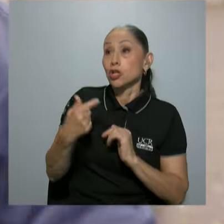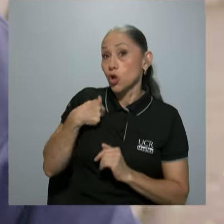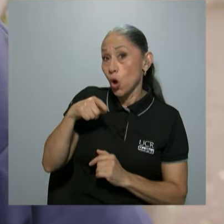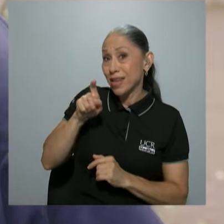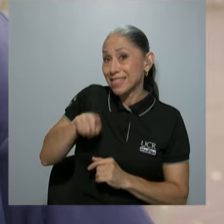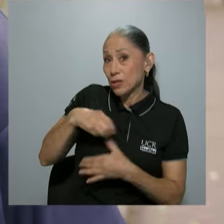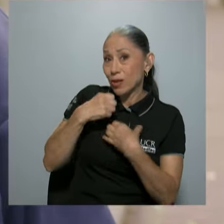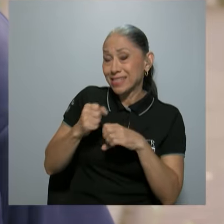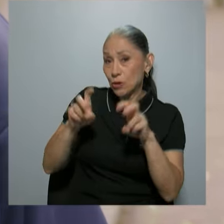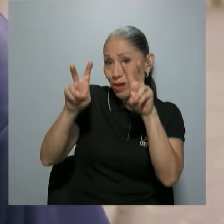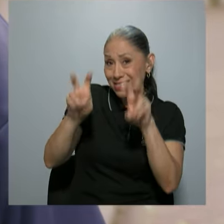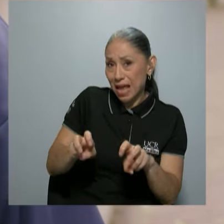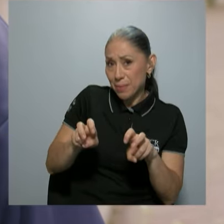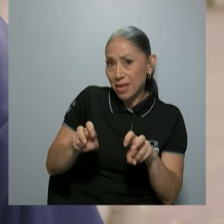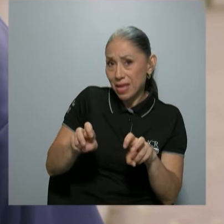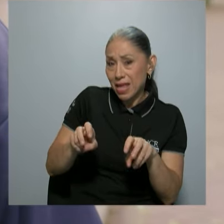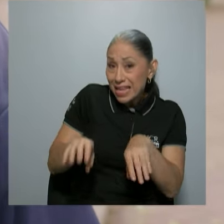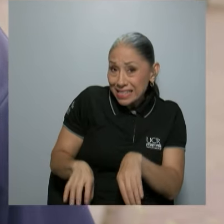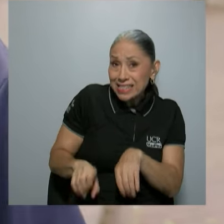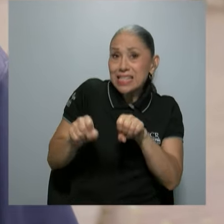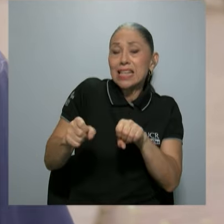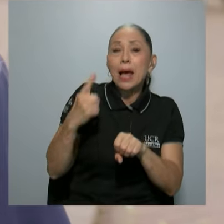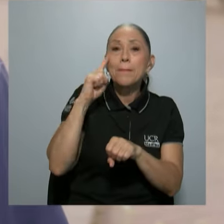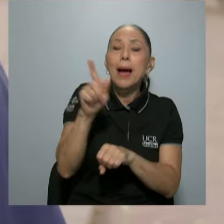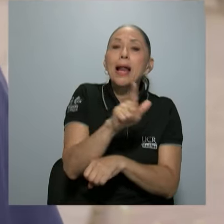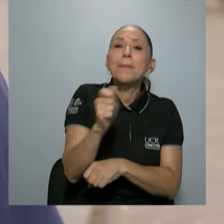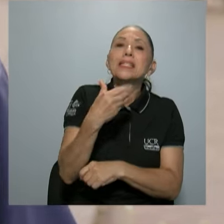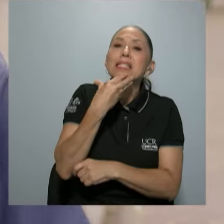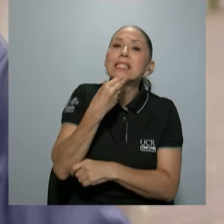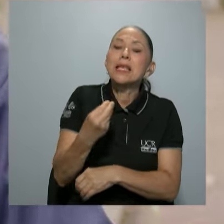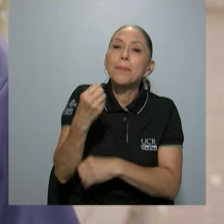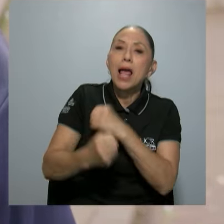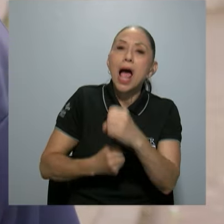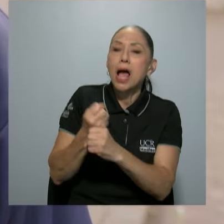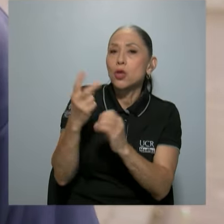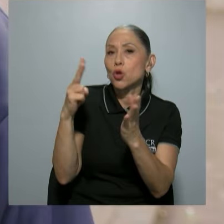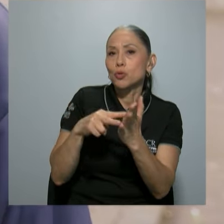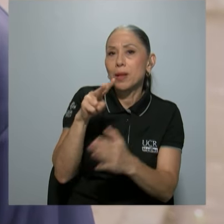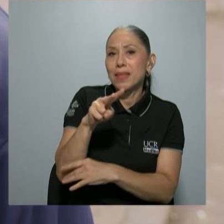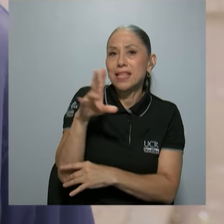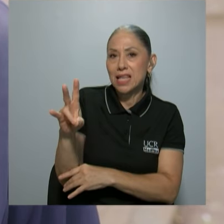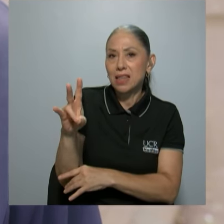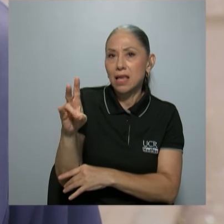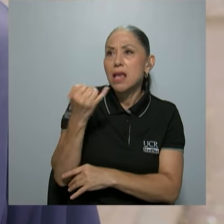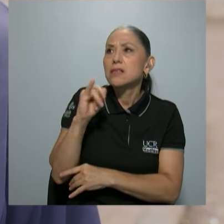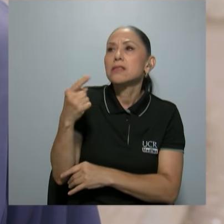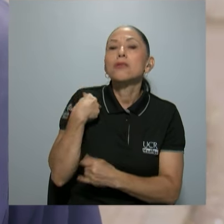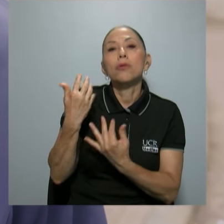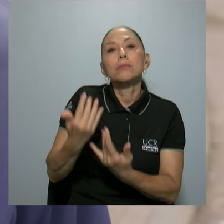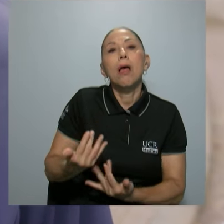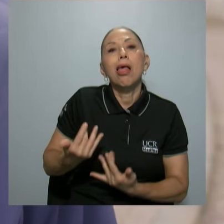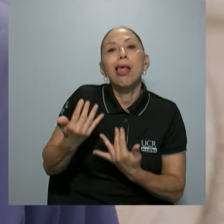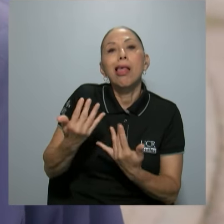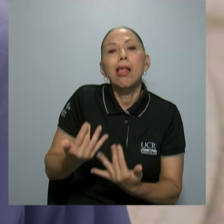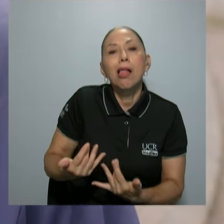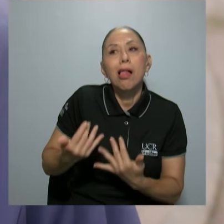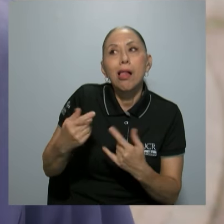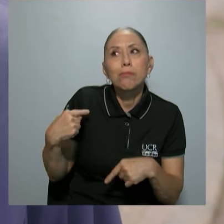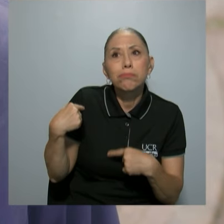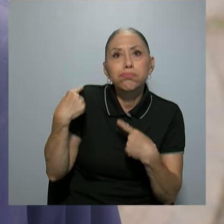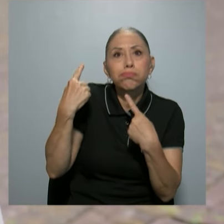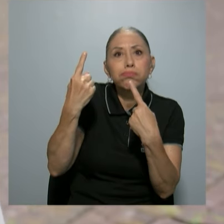para diciembre del 2027. ¿Qué significa? Que si yo me espero a esa fecha, es